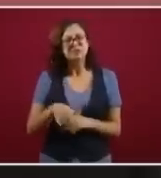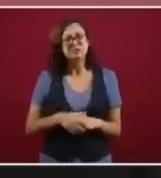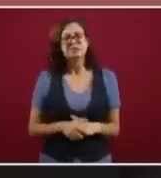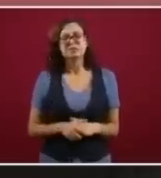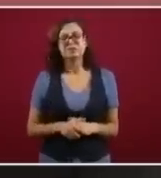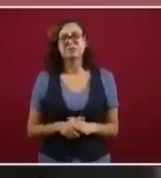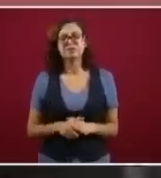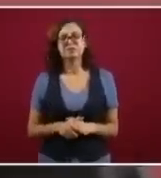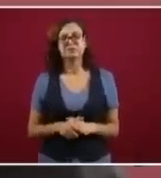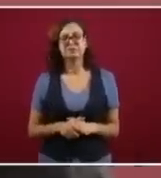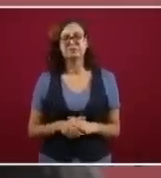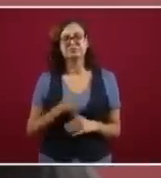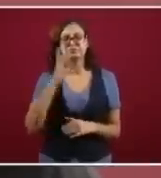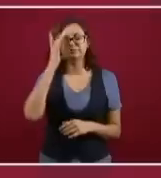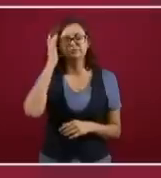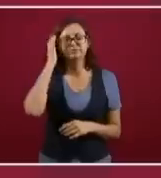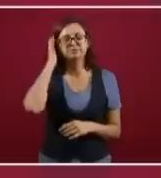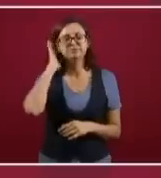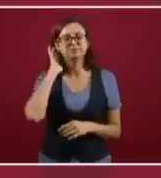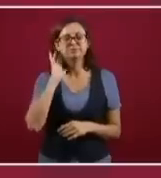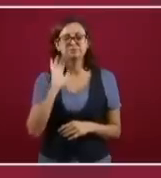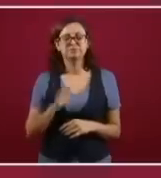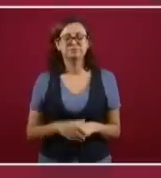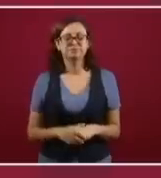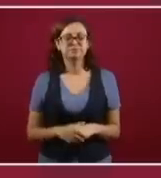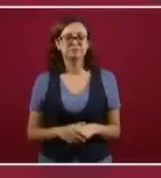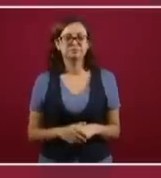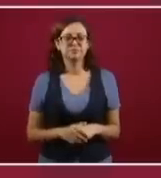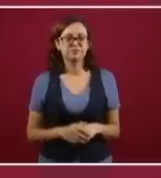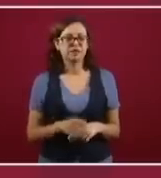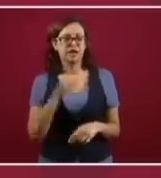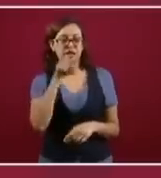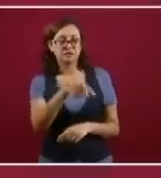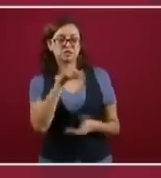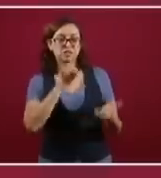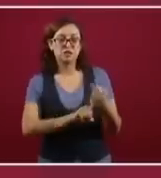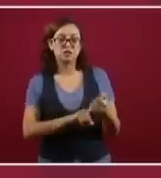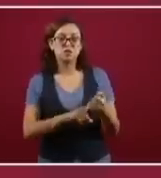y midieron el efecto